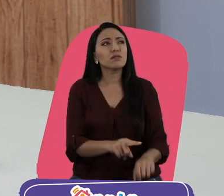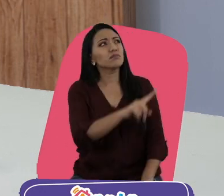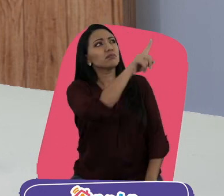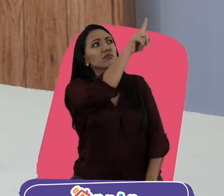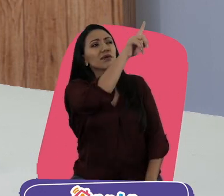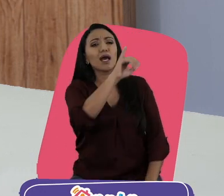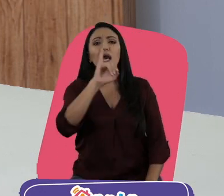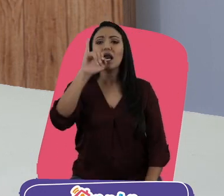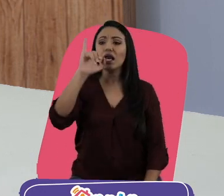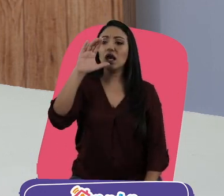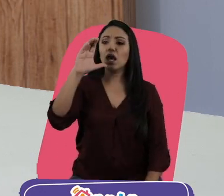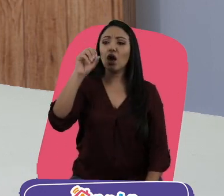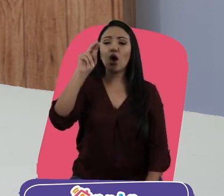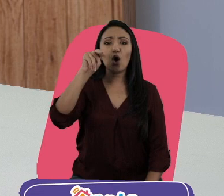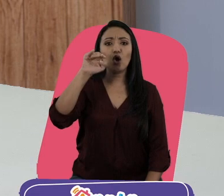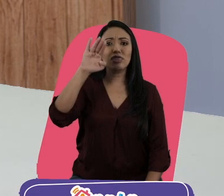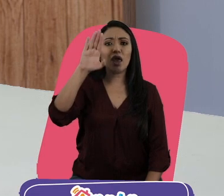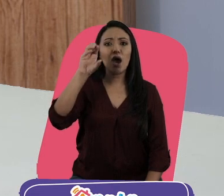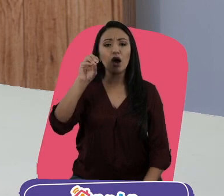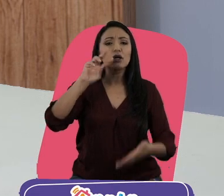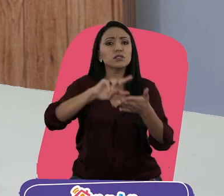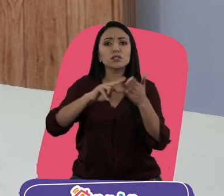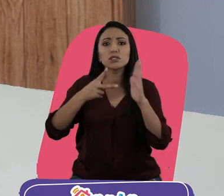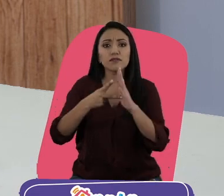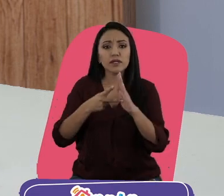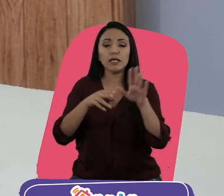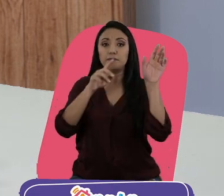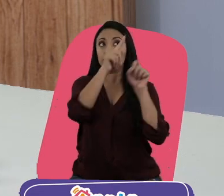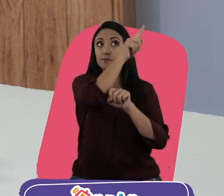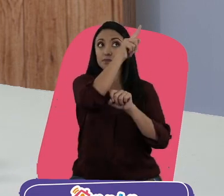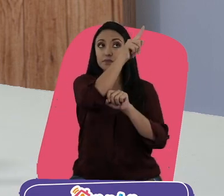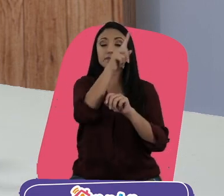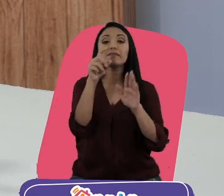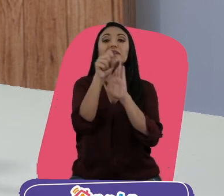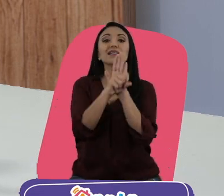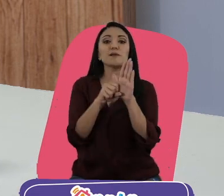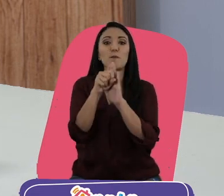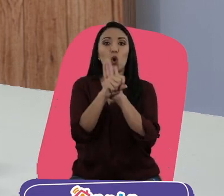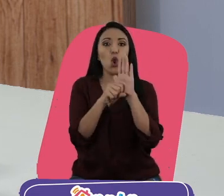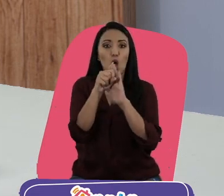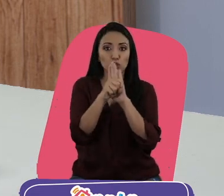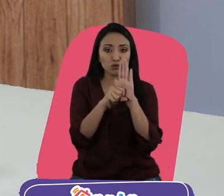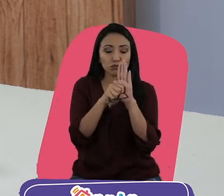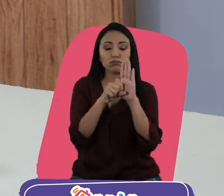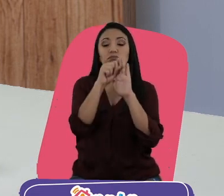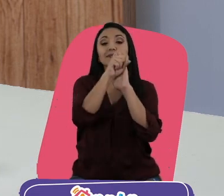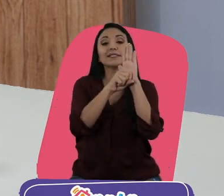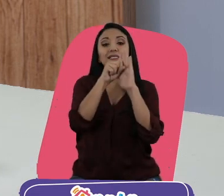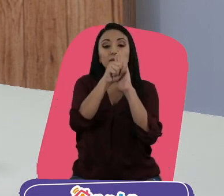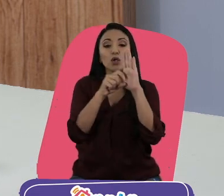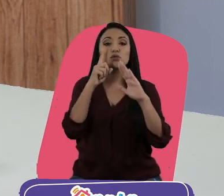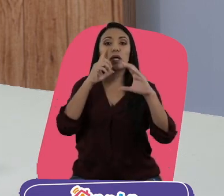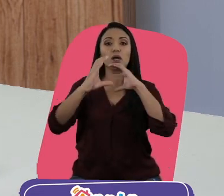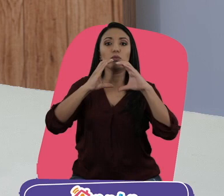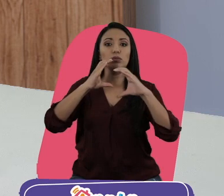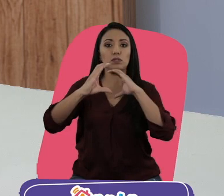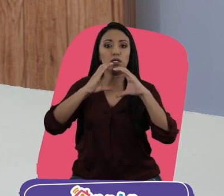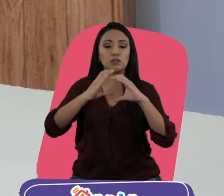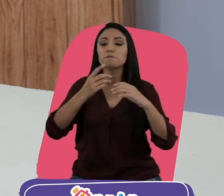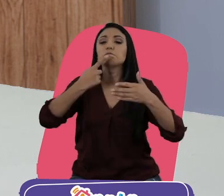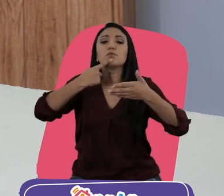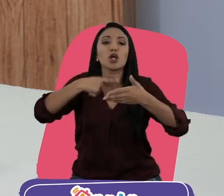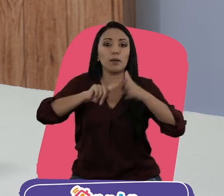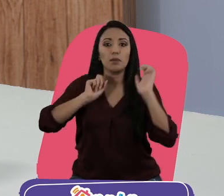icónico? Este lenguaje utiliza símbolos, signos, para comunicarse. Por